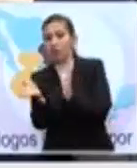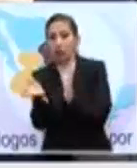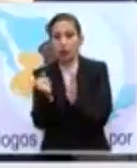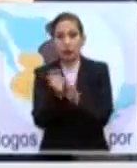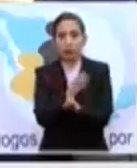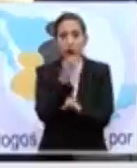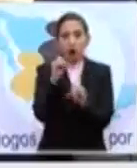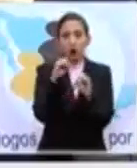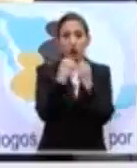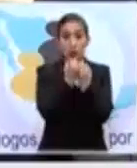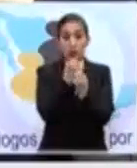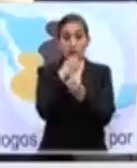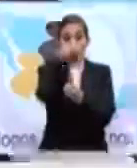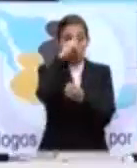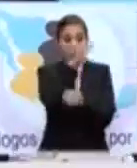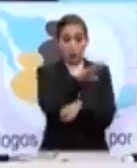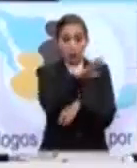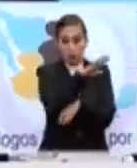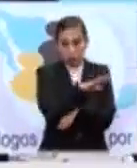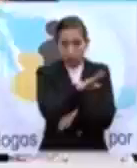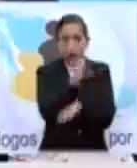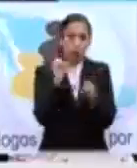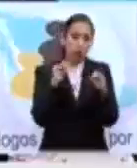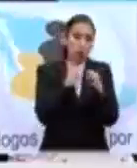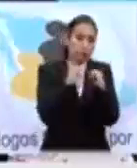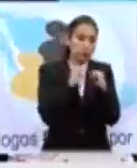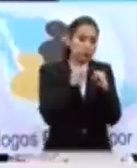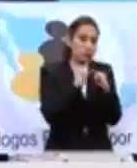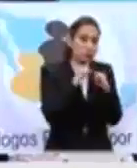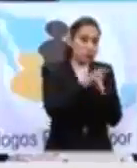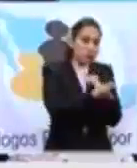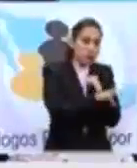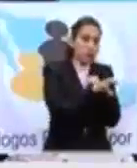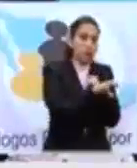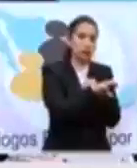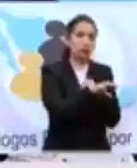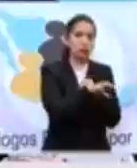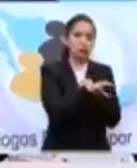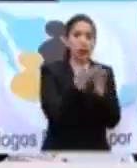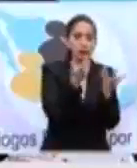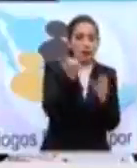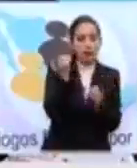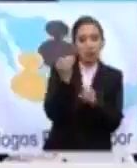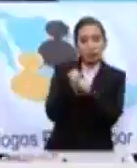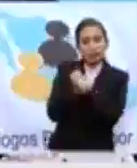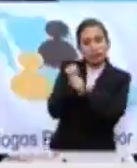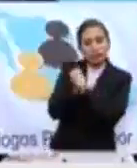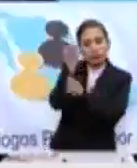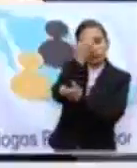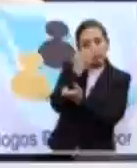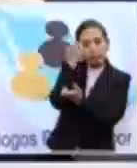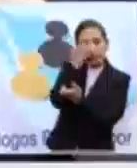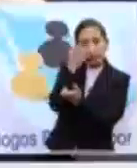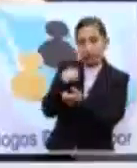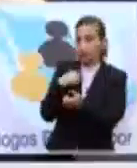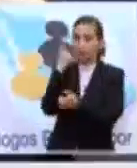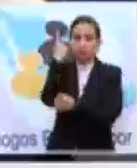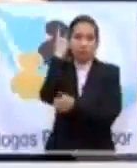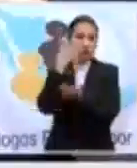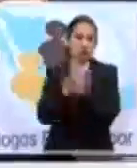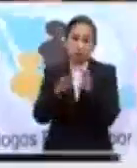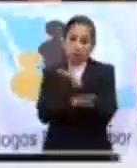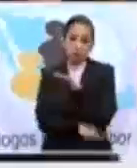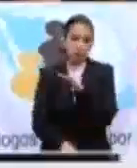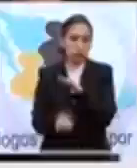organismos nacionales que también lo hacen, instituciones que también hacen este tipo de estudios. Yo me baso